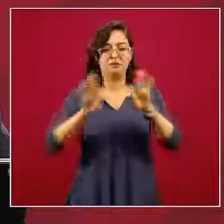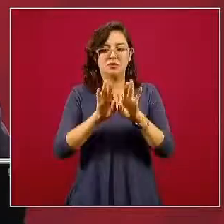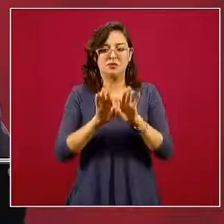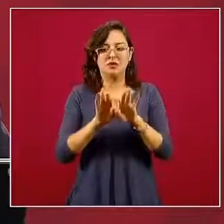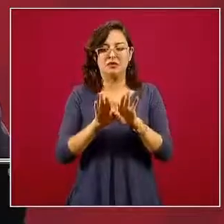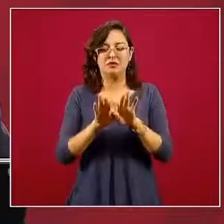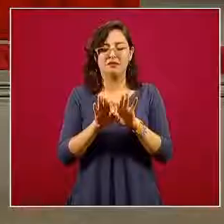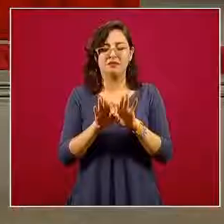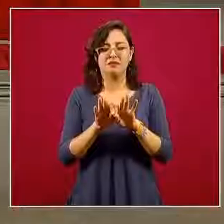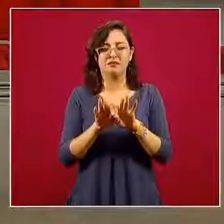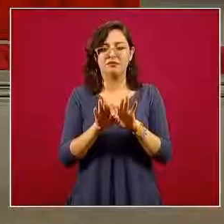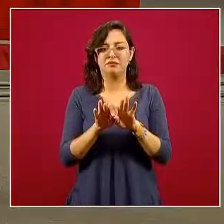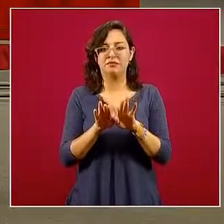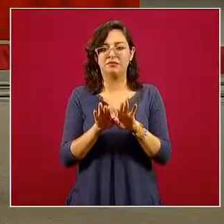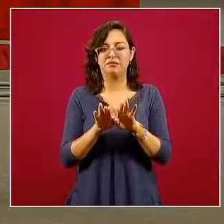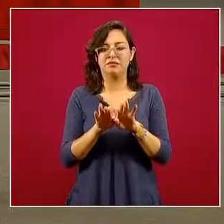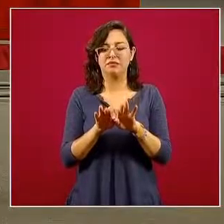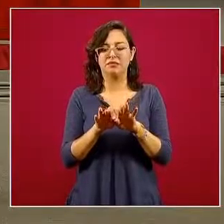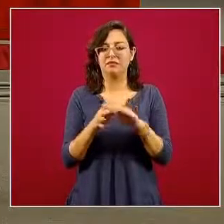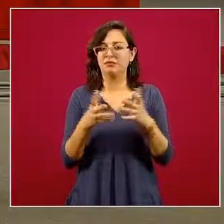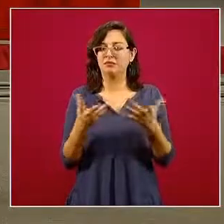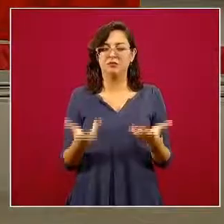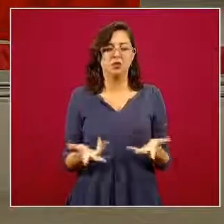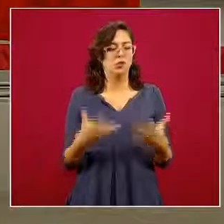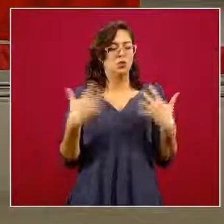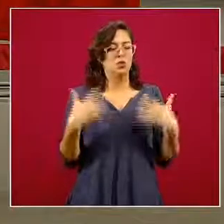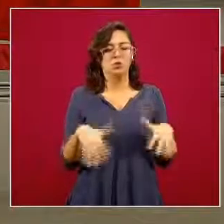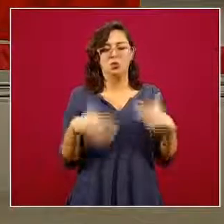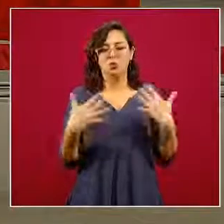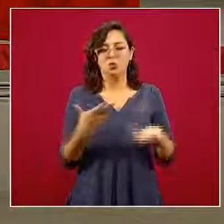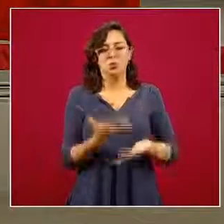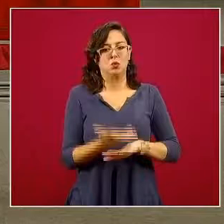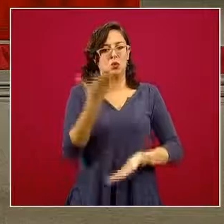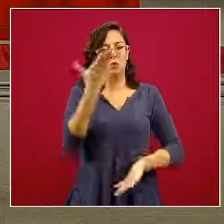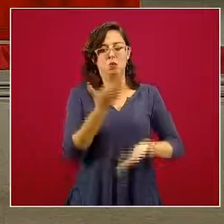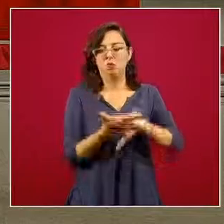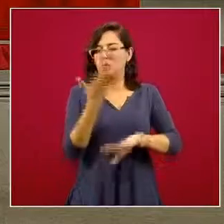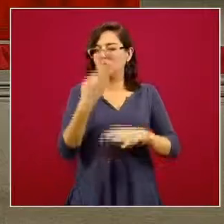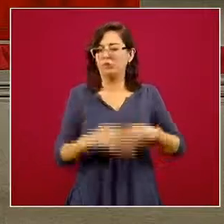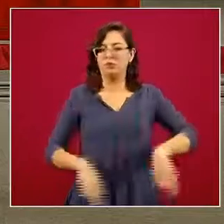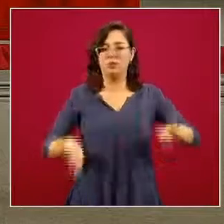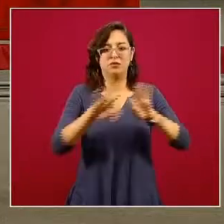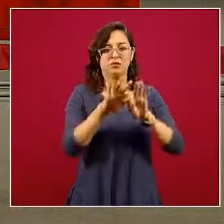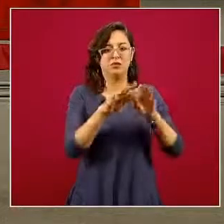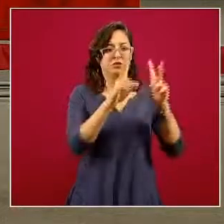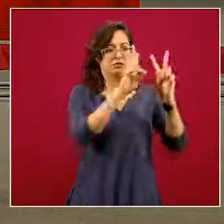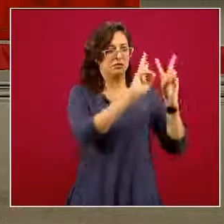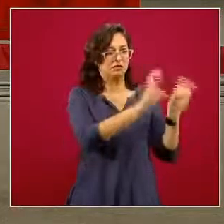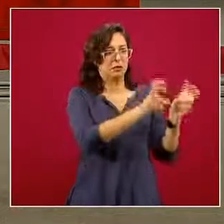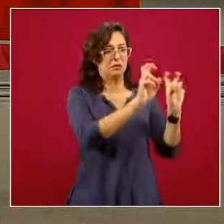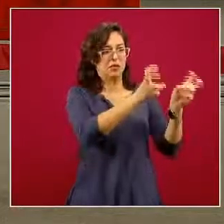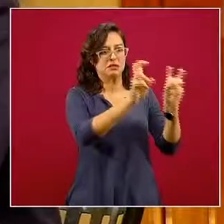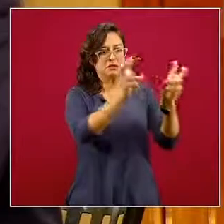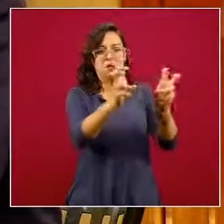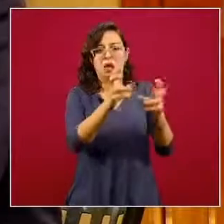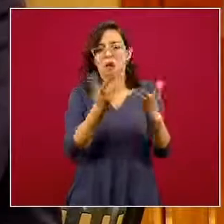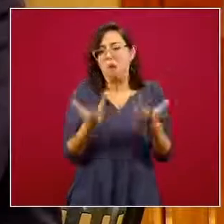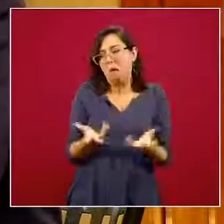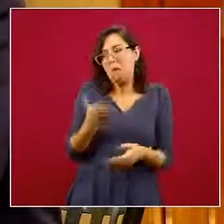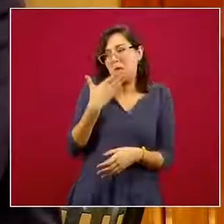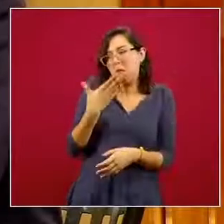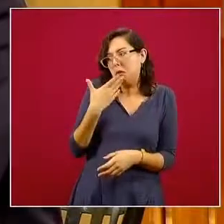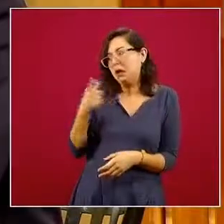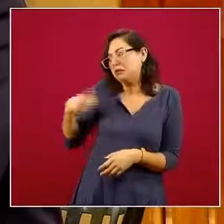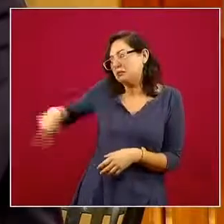ocupan son muy, muy trascendentes. Entonces, está bien, quien lo pregunte, pues se le